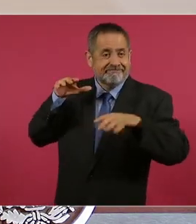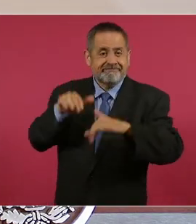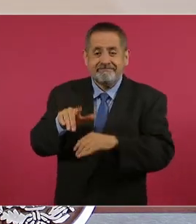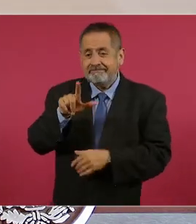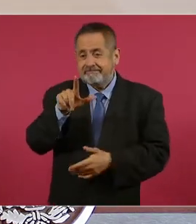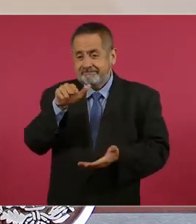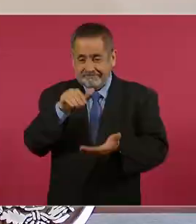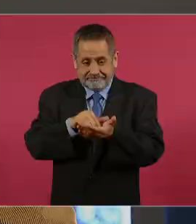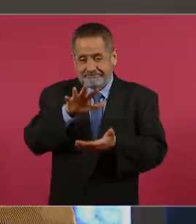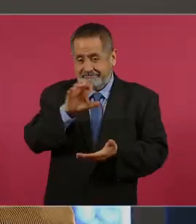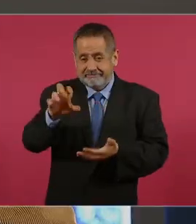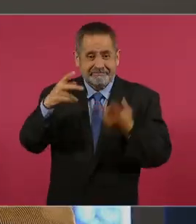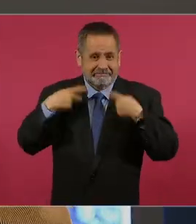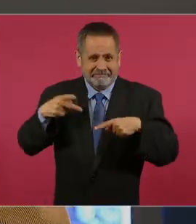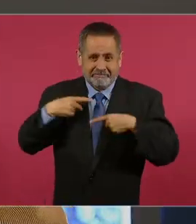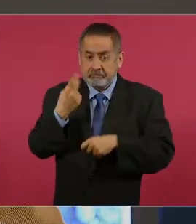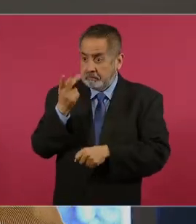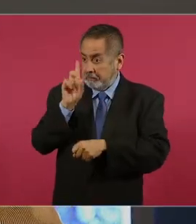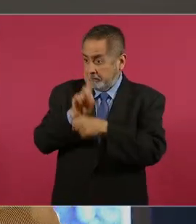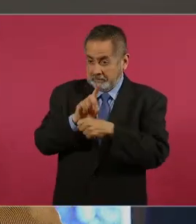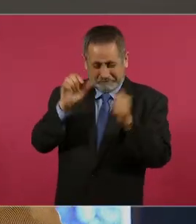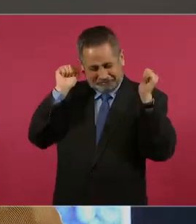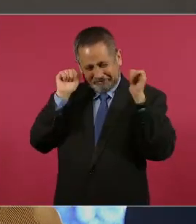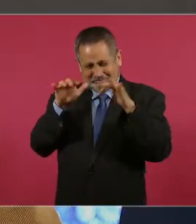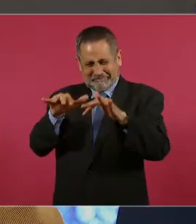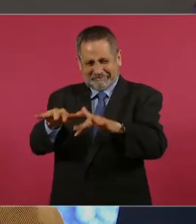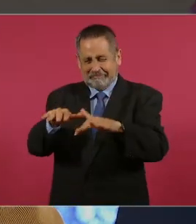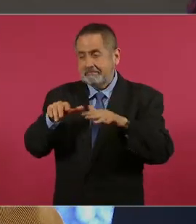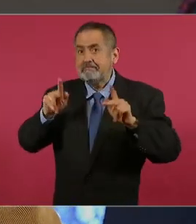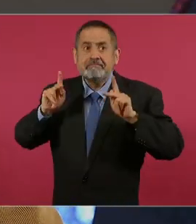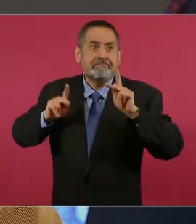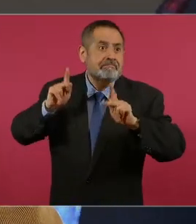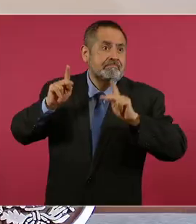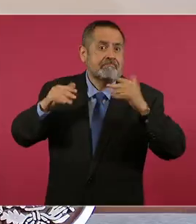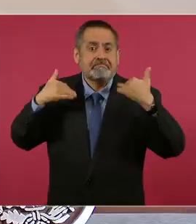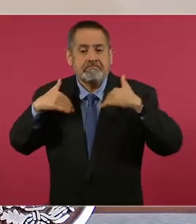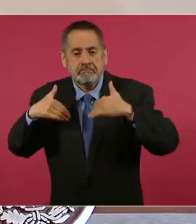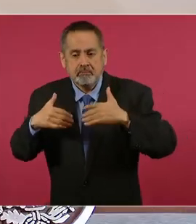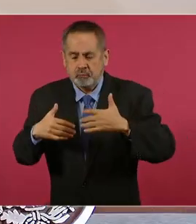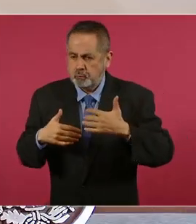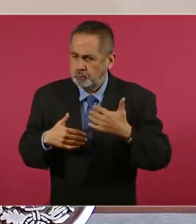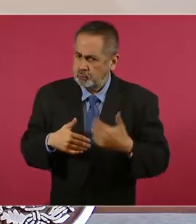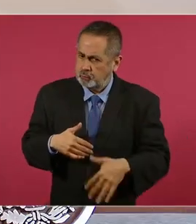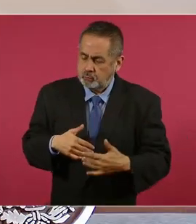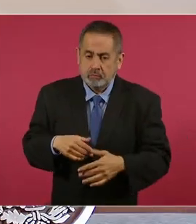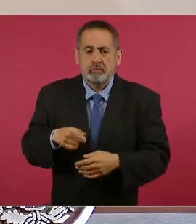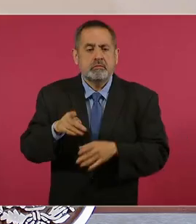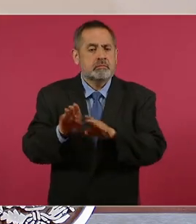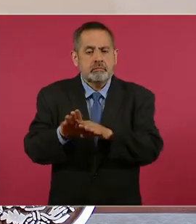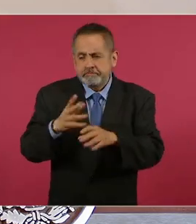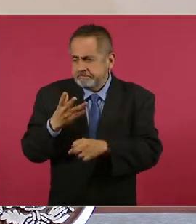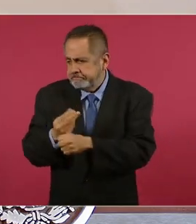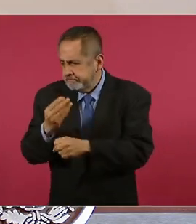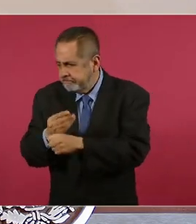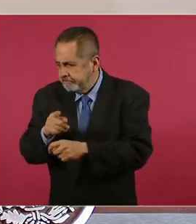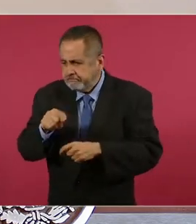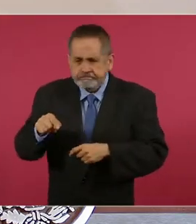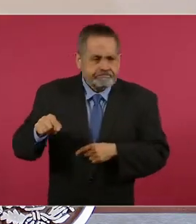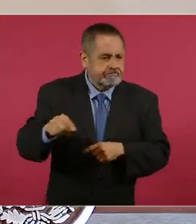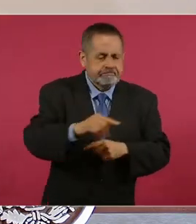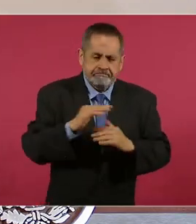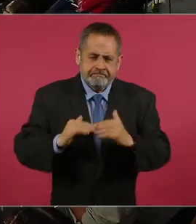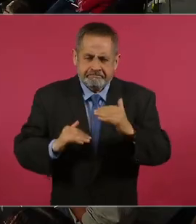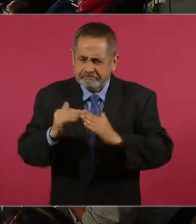7,500 visitantes. Para explicar cómo estamos trabajando en el mejoramiento de las zonas